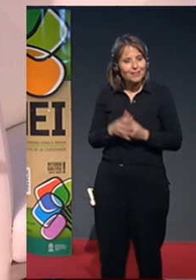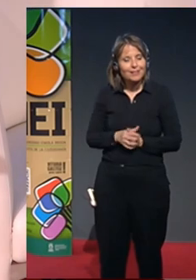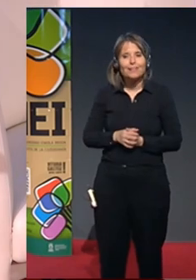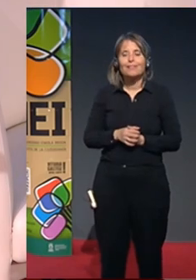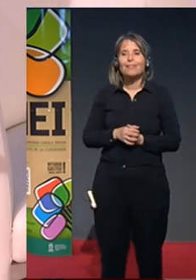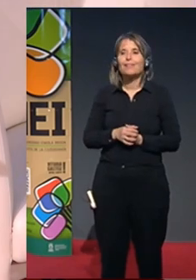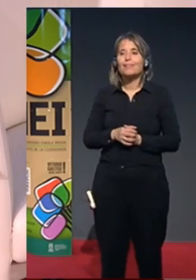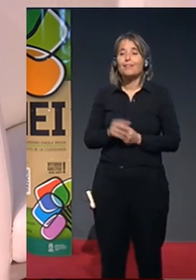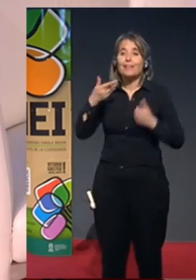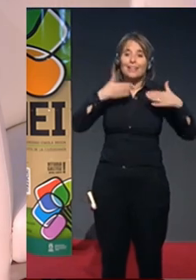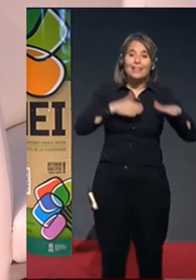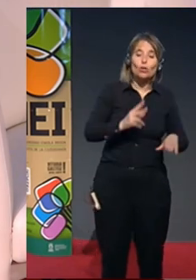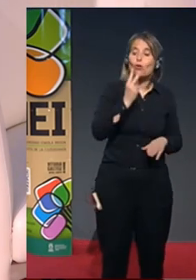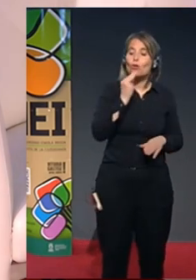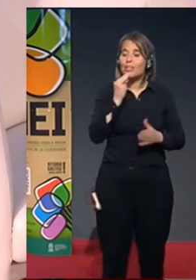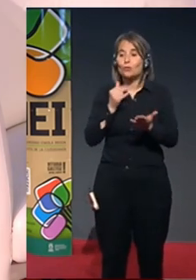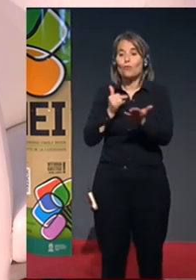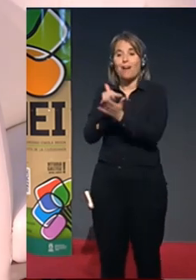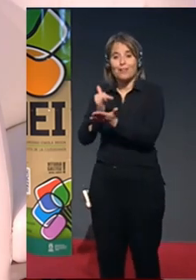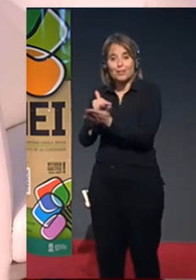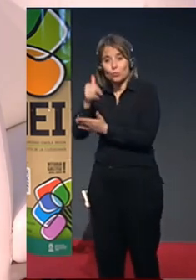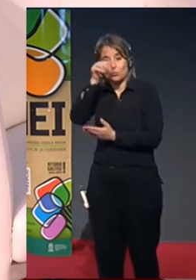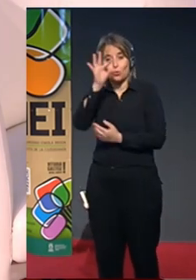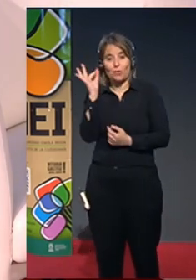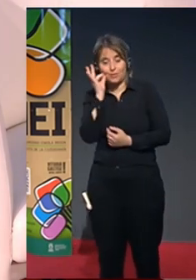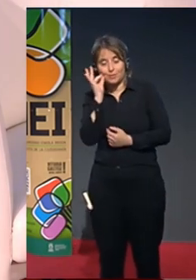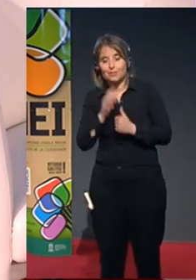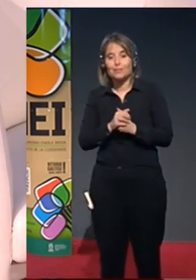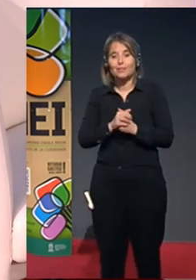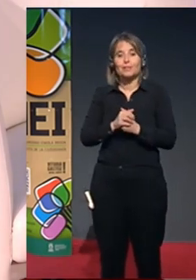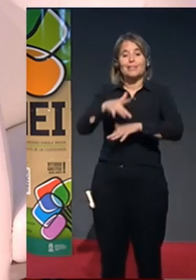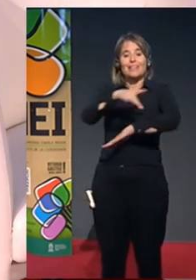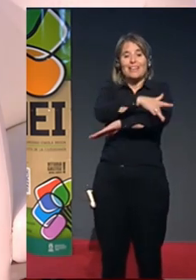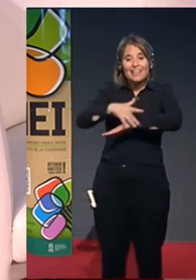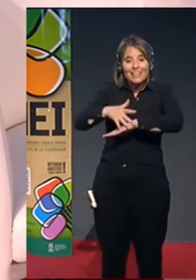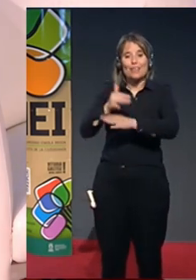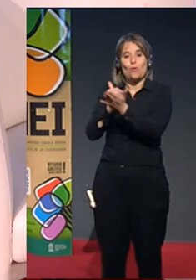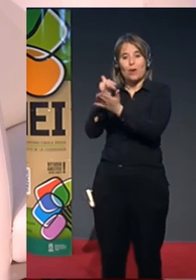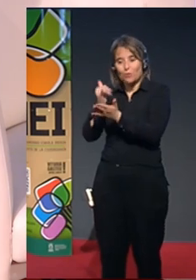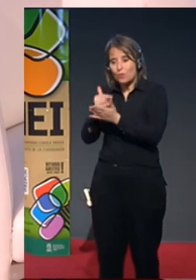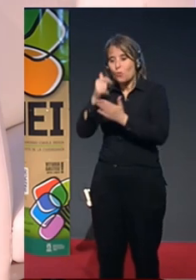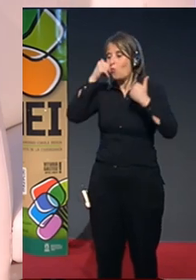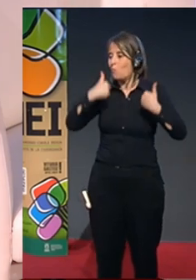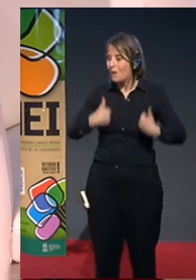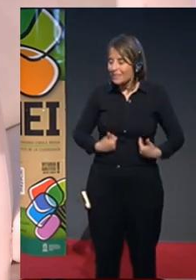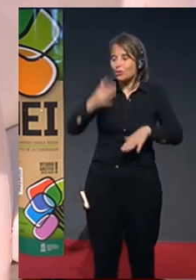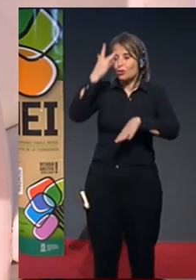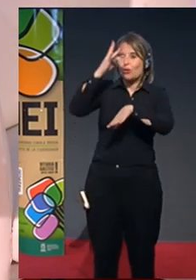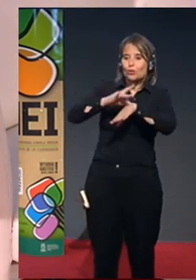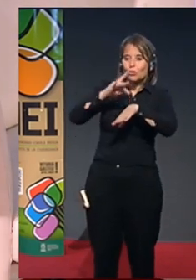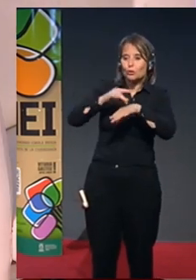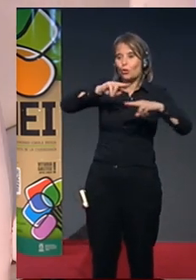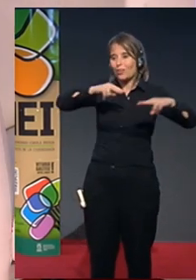es hijo y Nieto de agricultores y agricultoras ingeniero agrónomo humanista doctor en genética y máster en